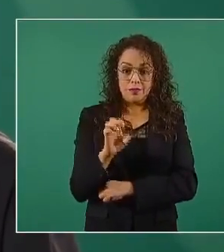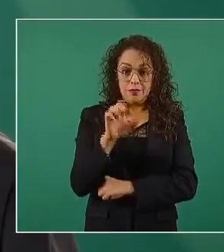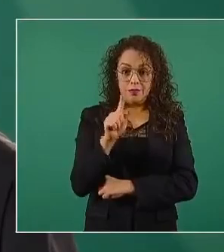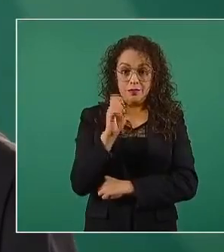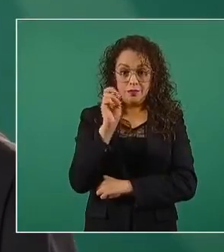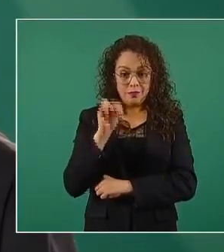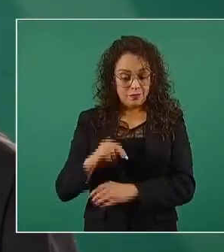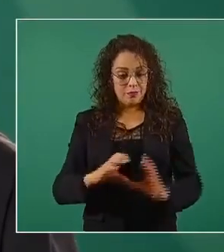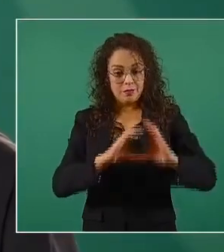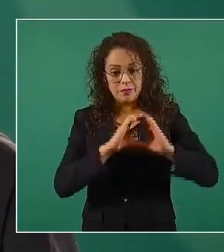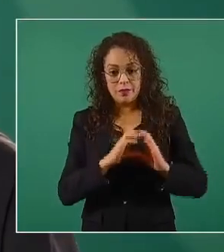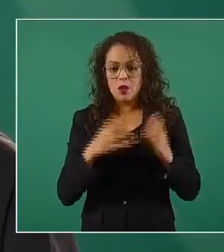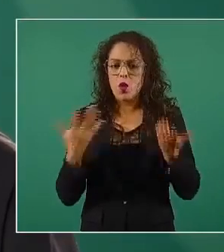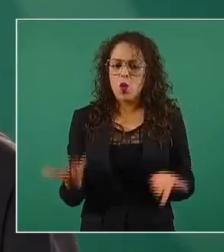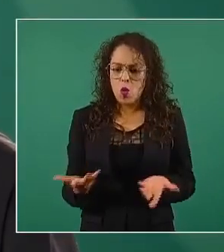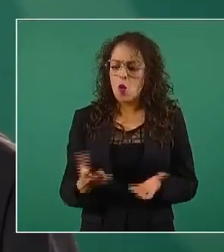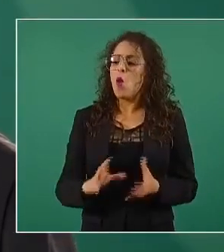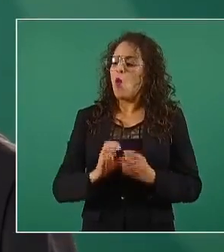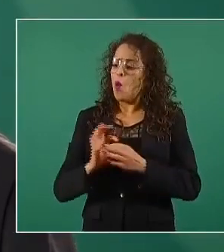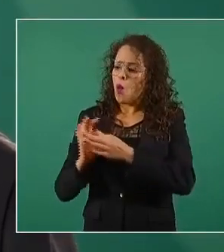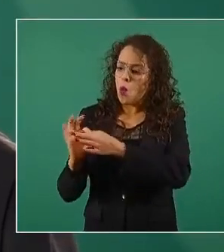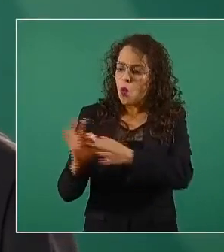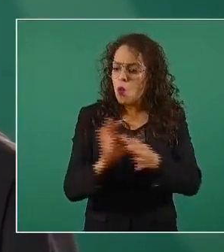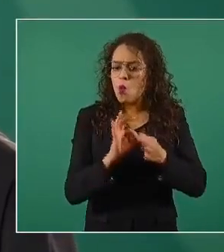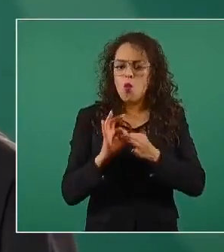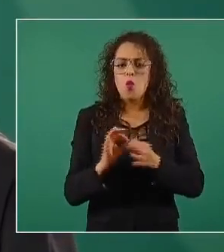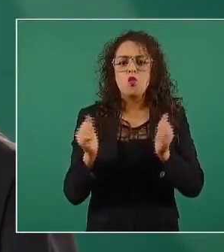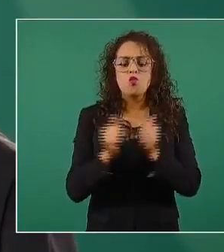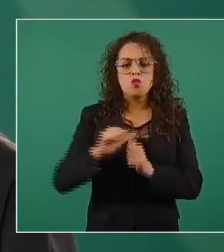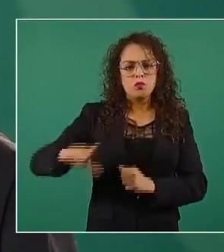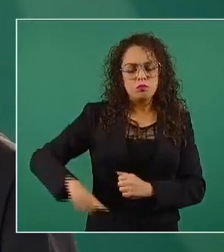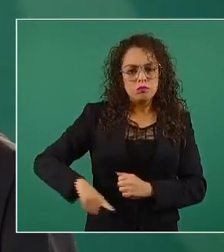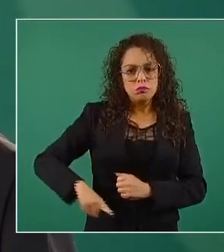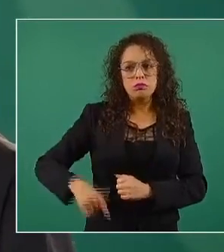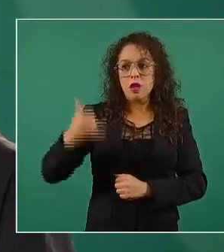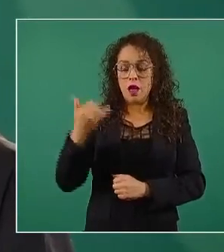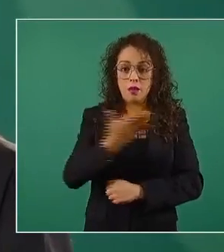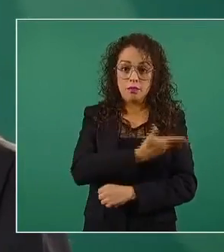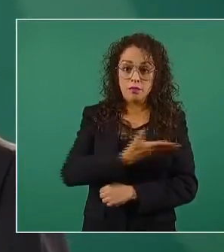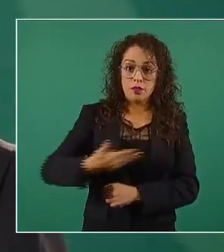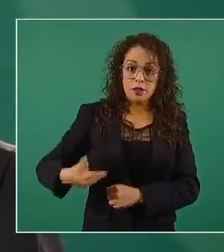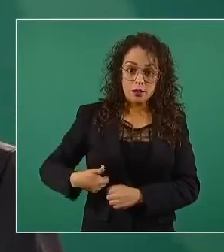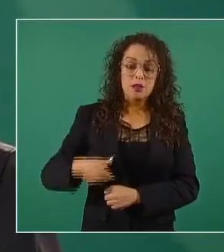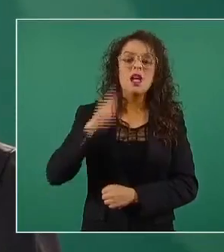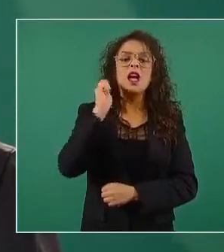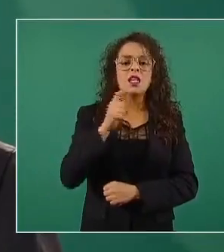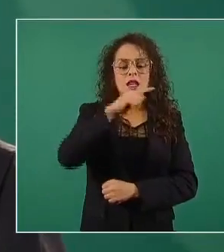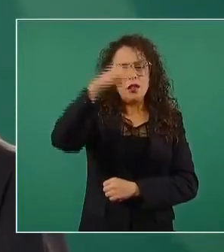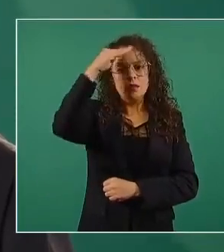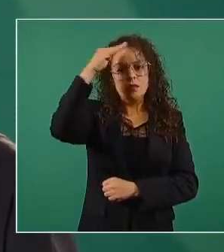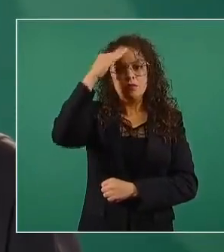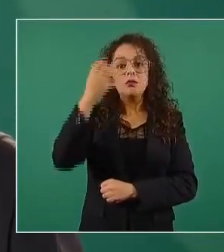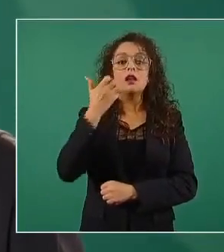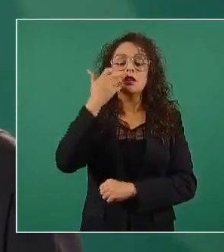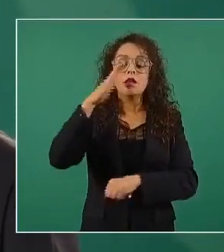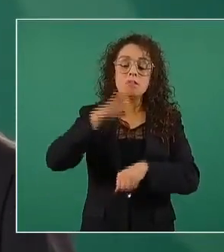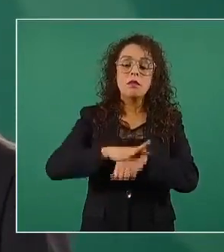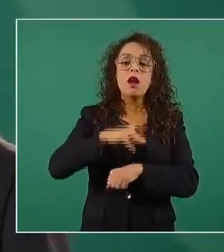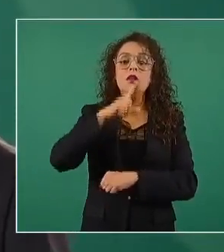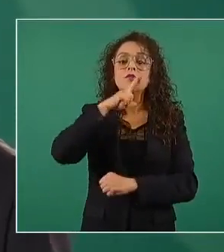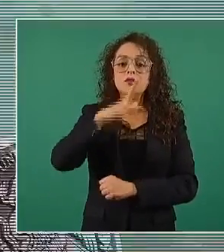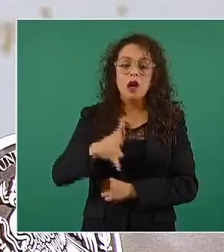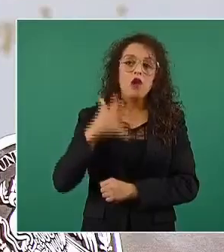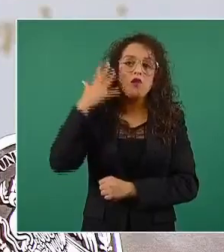de coordinarnos con un gobierno y su presidente que legítimamente buscan mejorar las condiciones de las personas